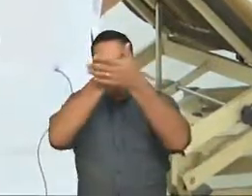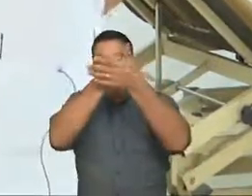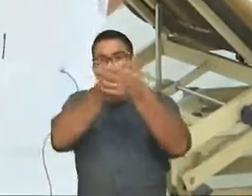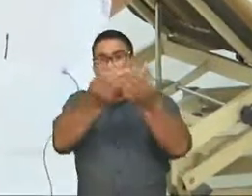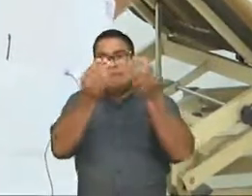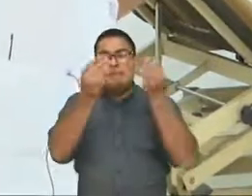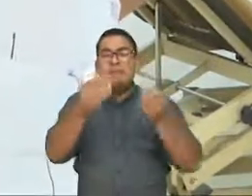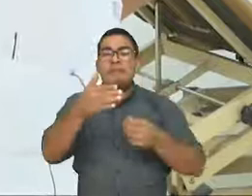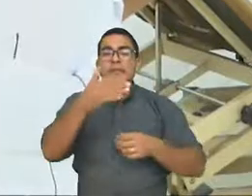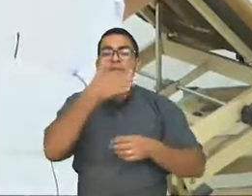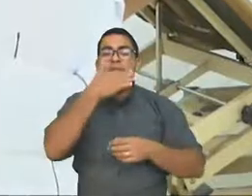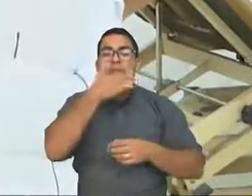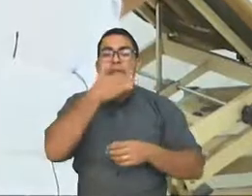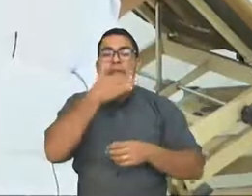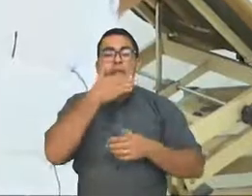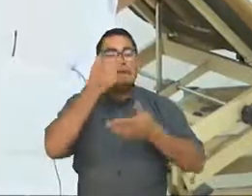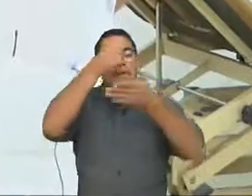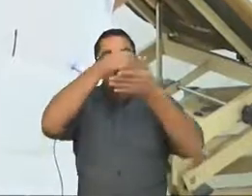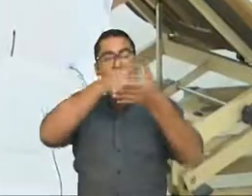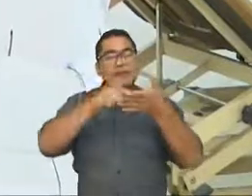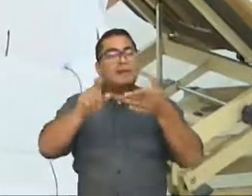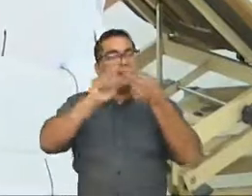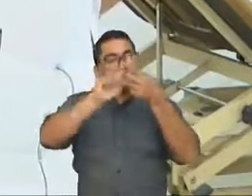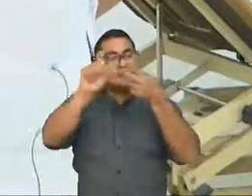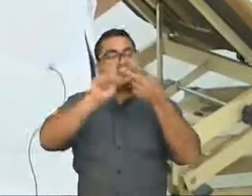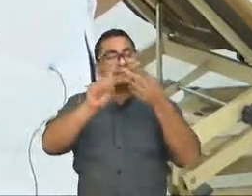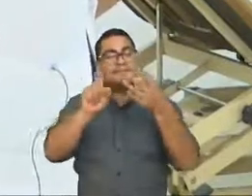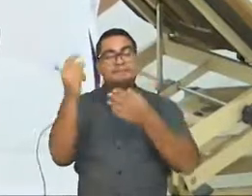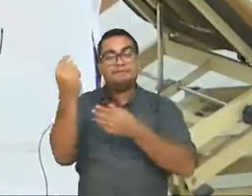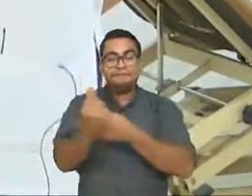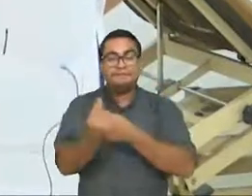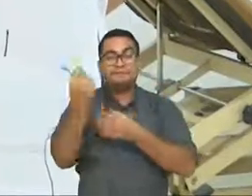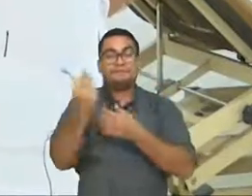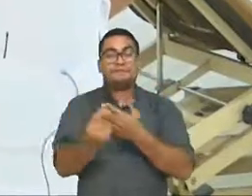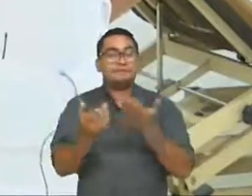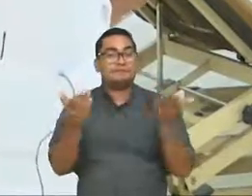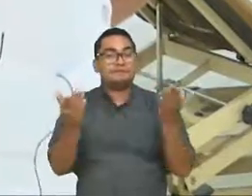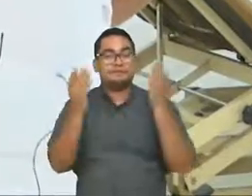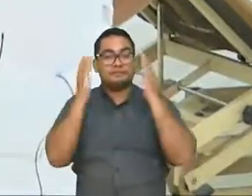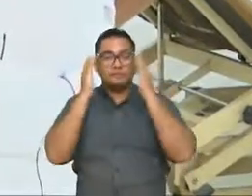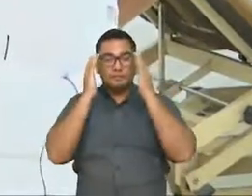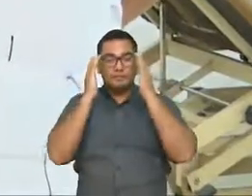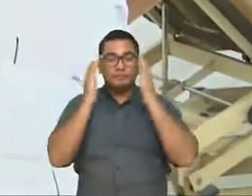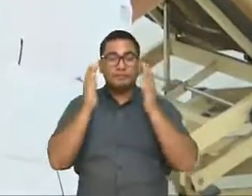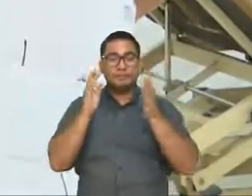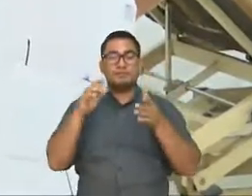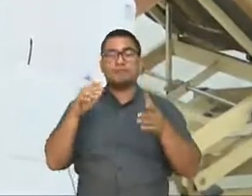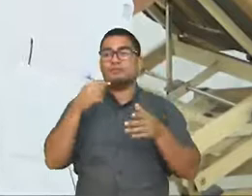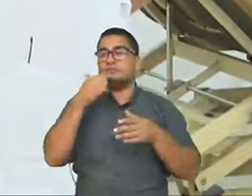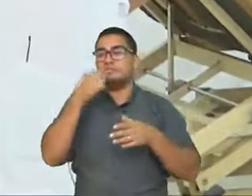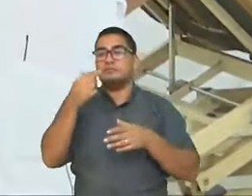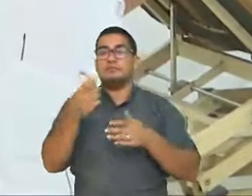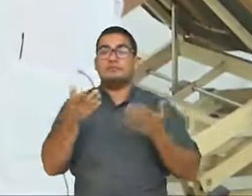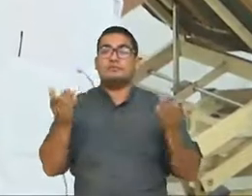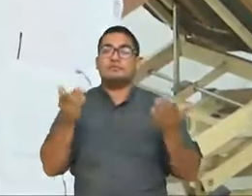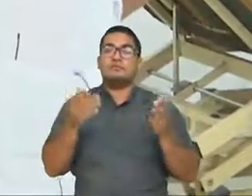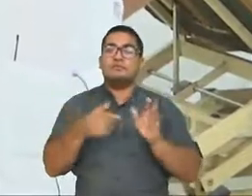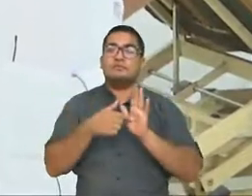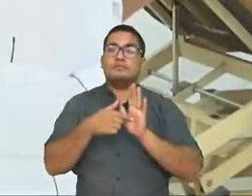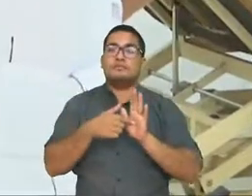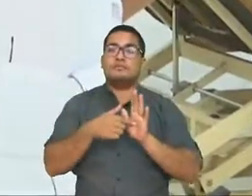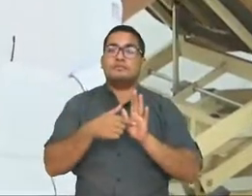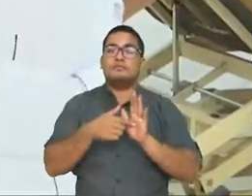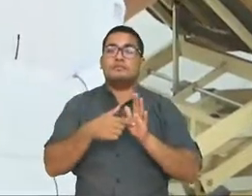varias semanas, varios meses de estar viniendo a terapia, entonces comenzamos con la medicina natural, como es